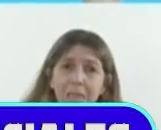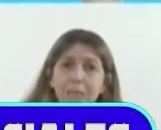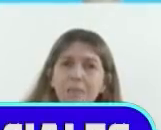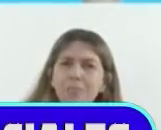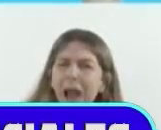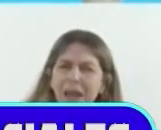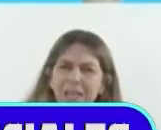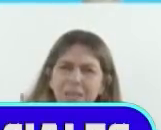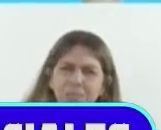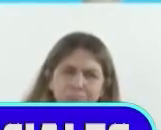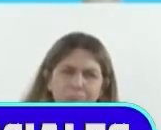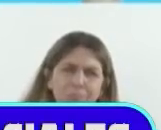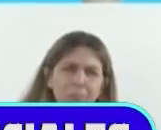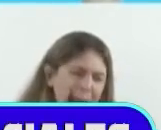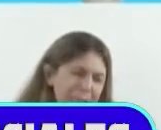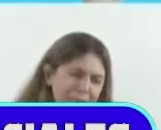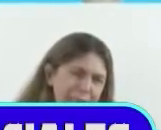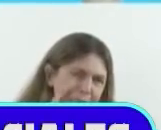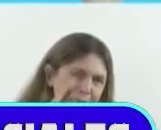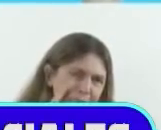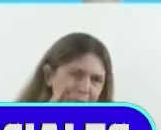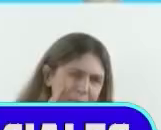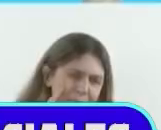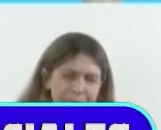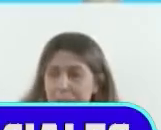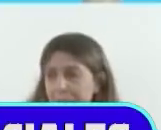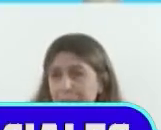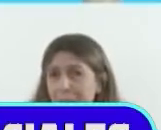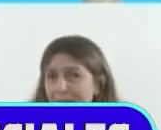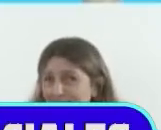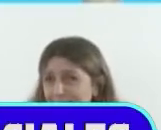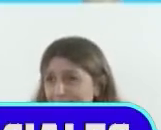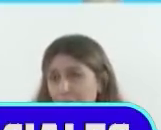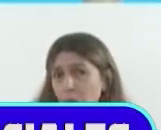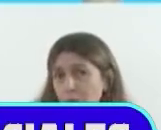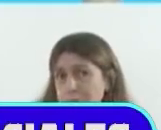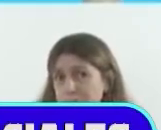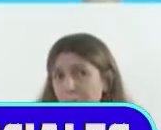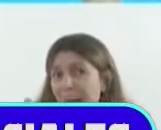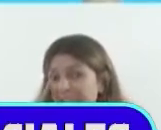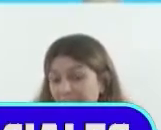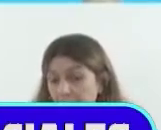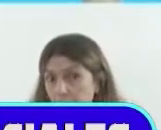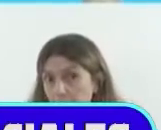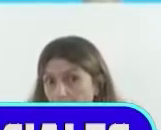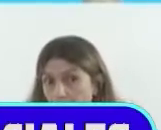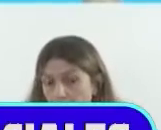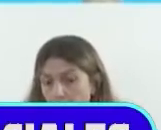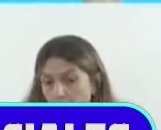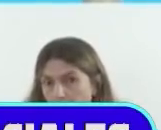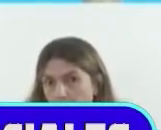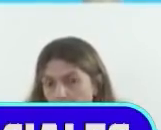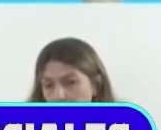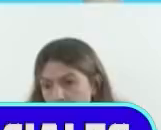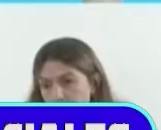utilicé y en la que más le pedí que repare es en esa curva que muestra